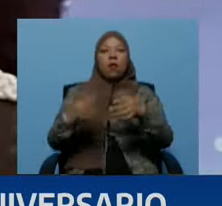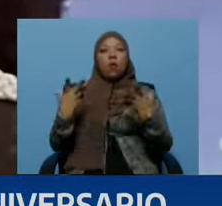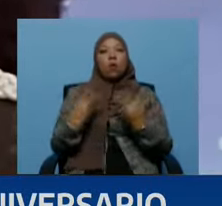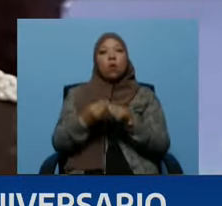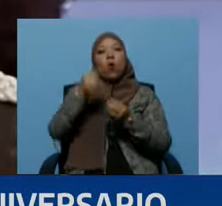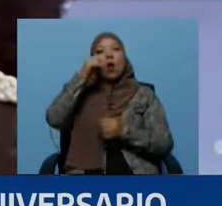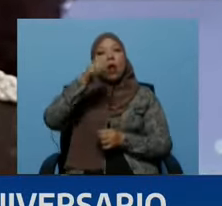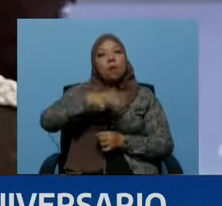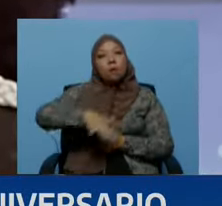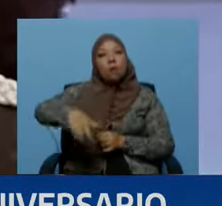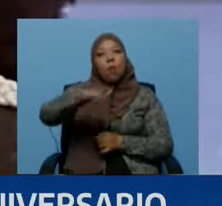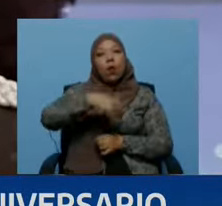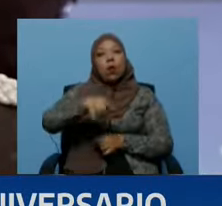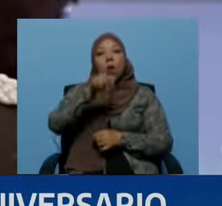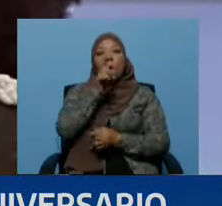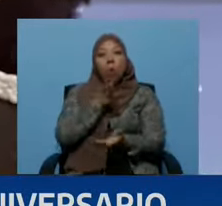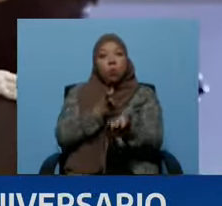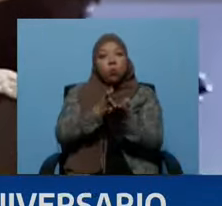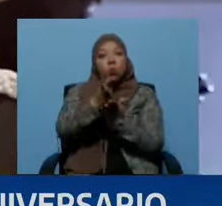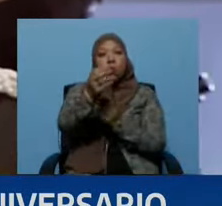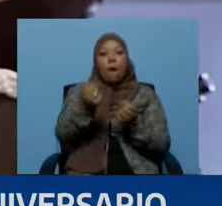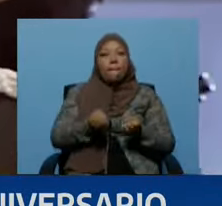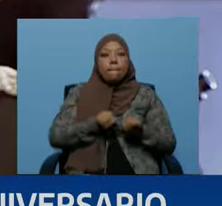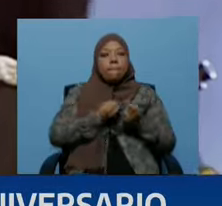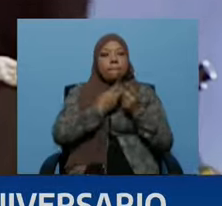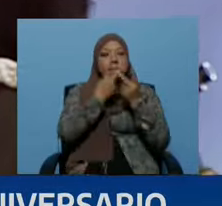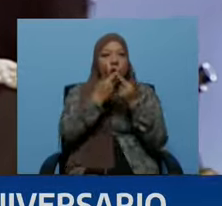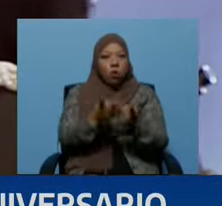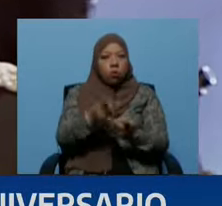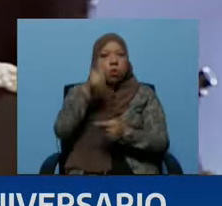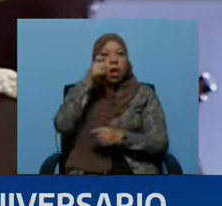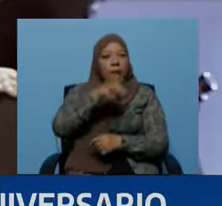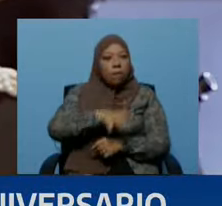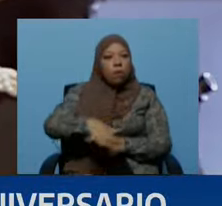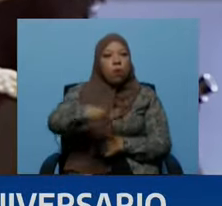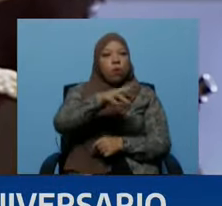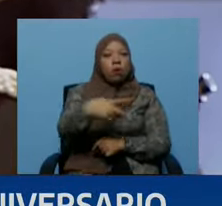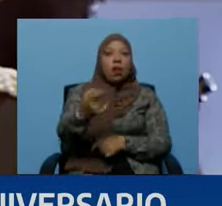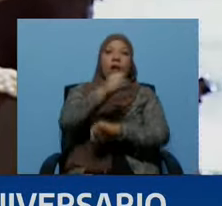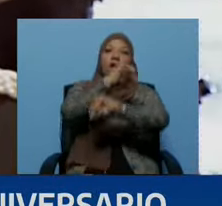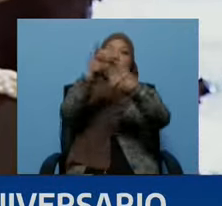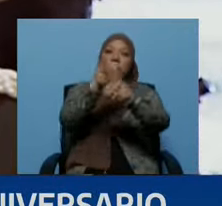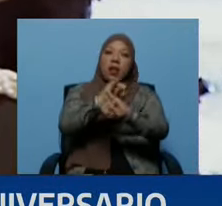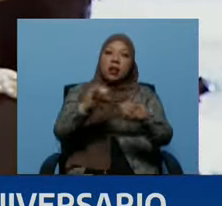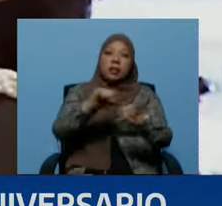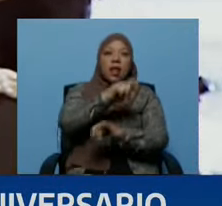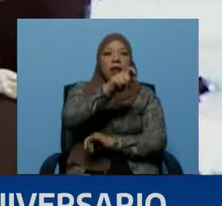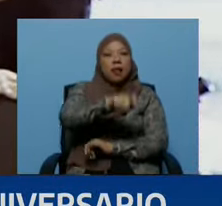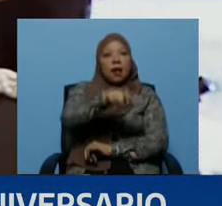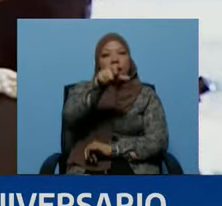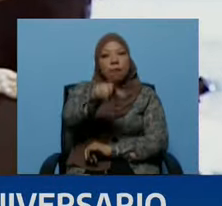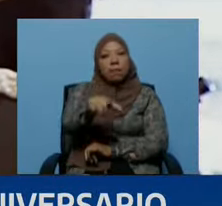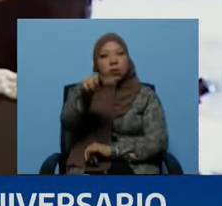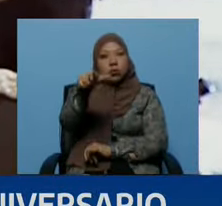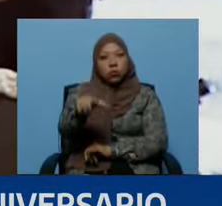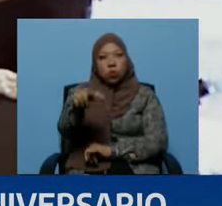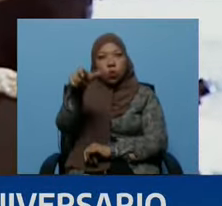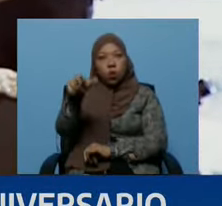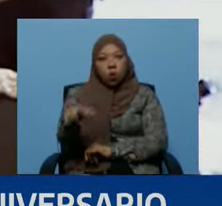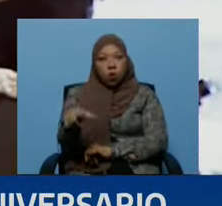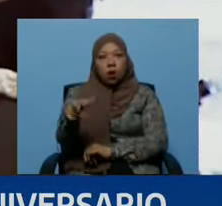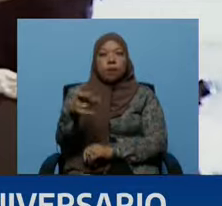el pueblo, obedeciendo su voluntad, alcanzar la mayor suma de felicidad posible. Mi comandante en